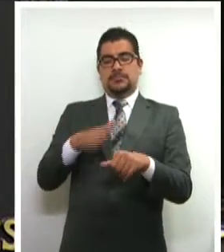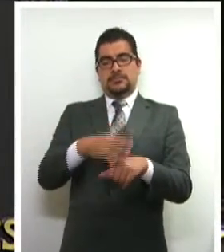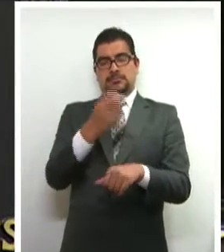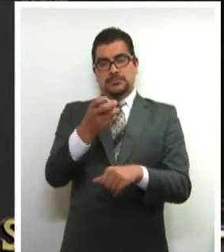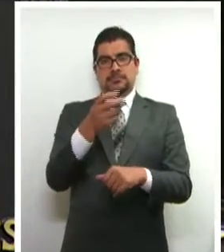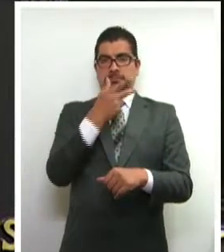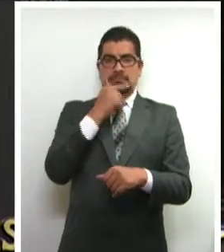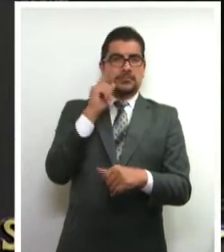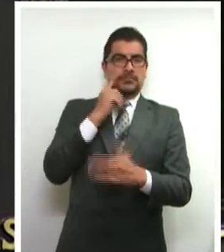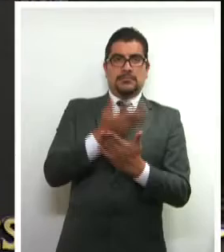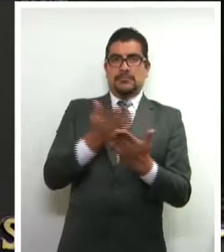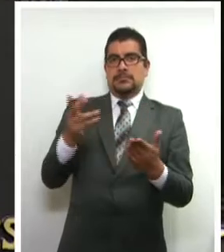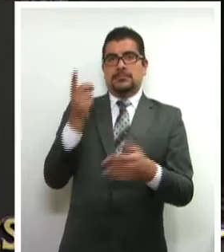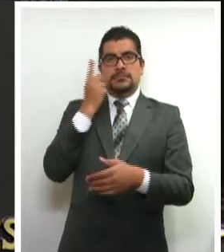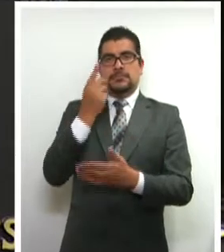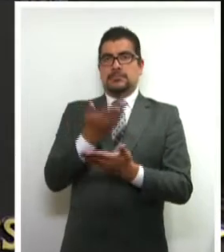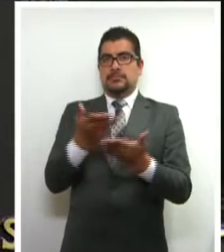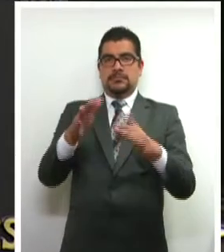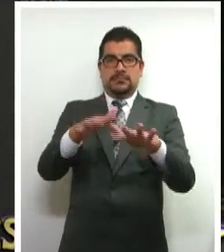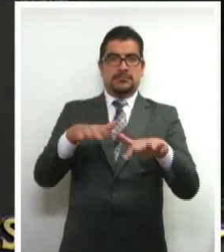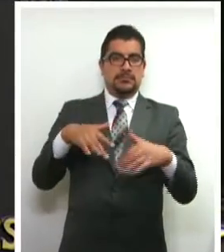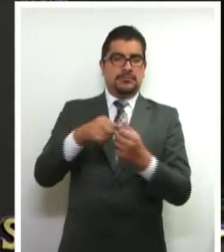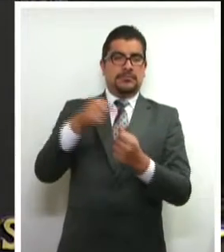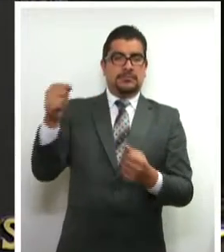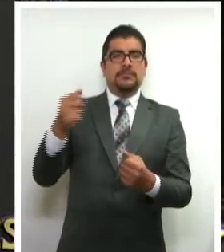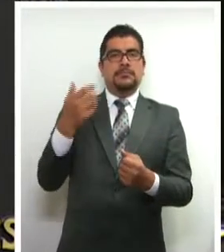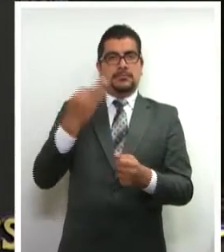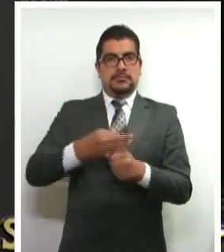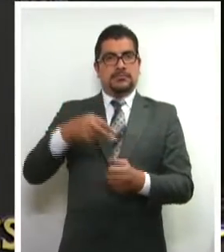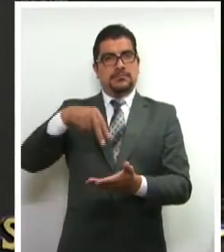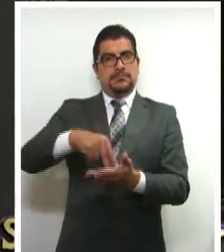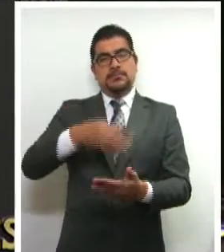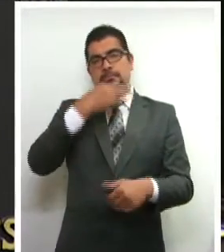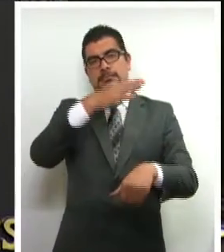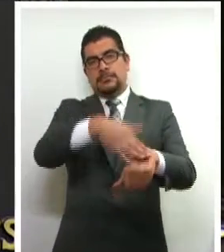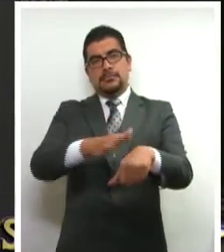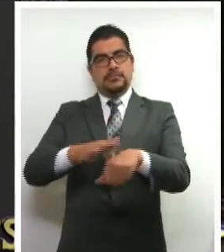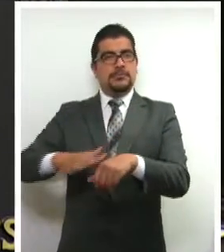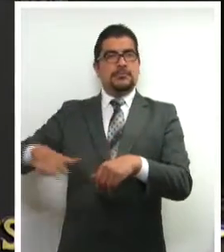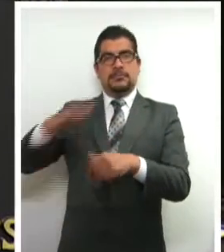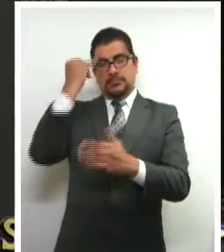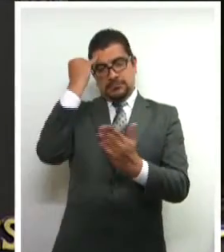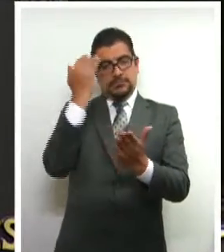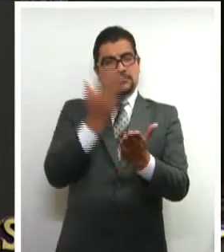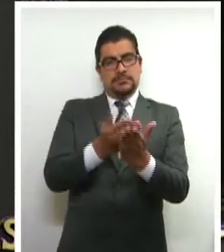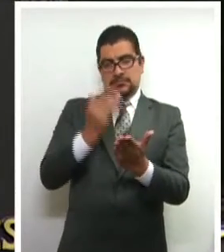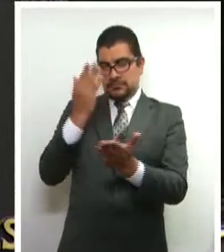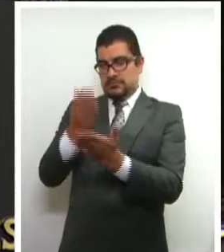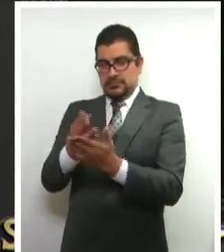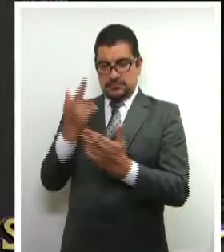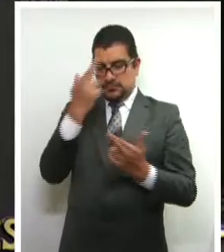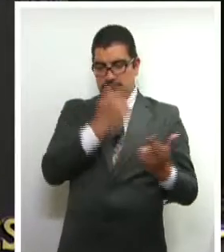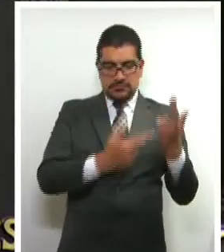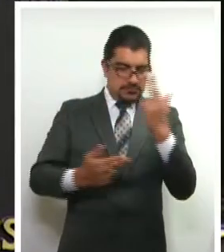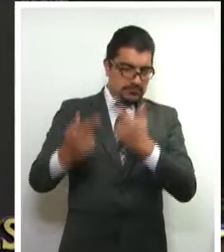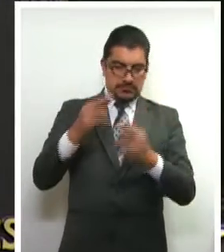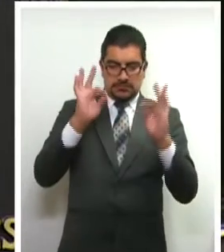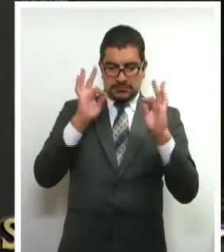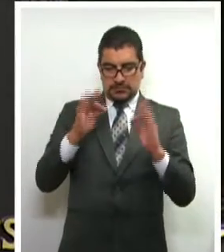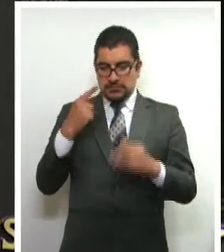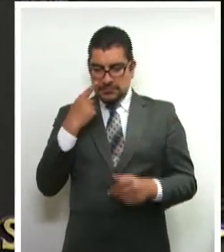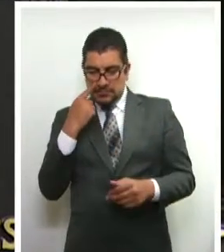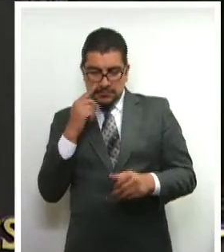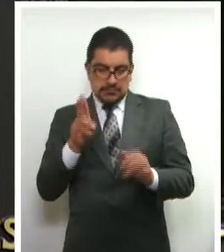compañeros diputados constituyentes, que desde esta tribuna los exhorto a que estas propuestas sean dictaminadas, sean